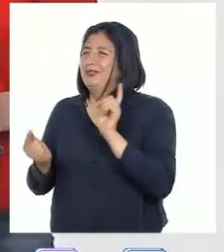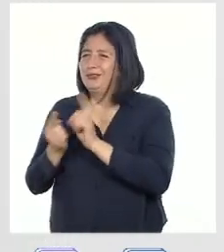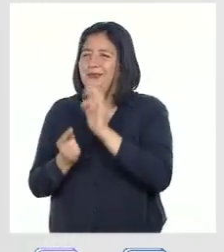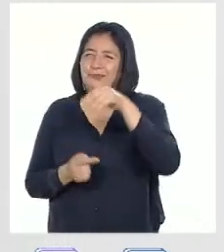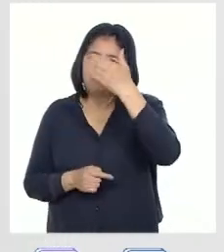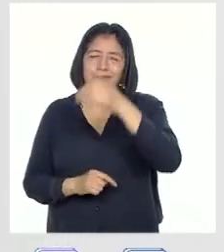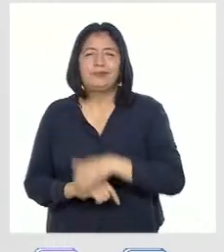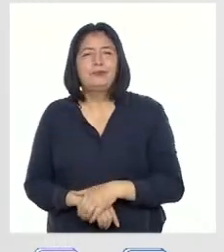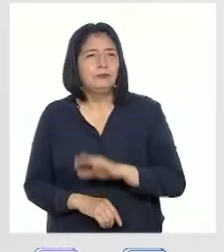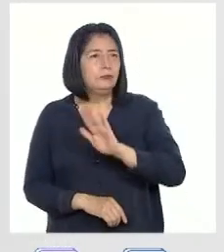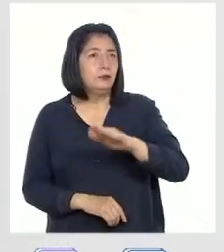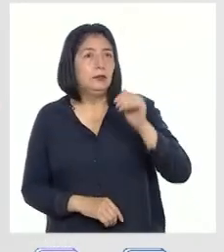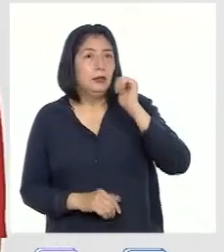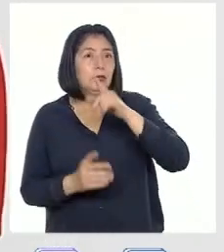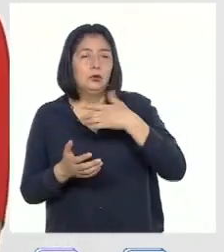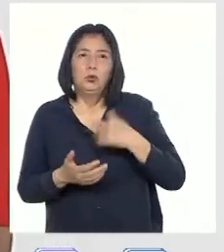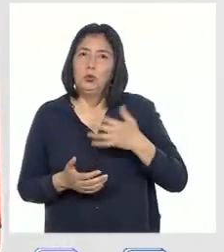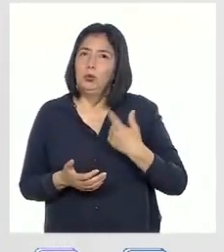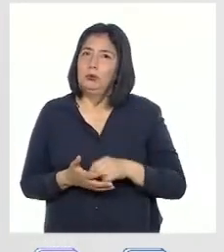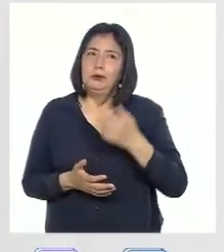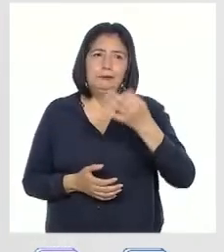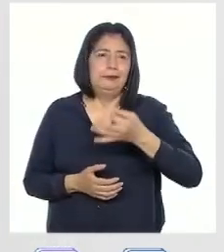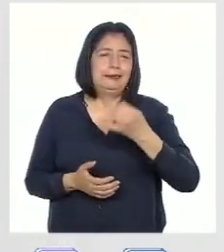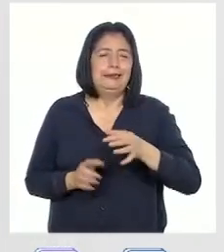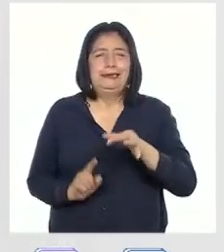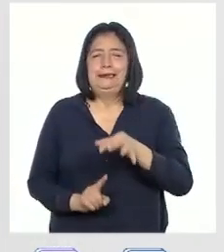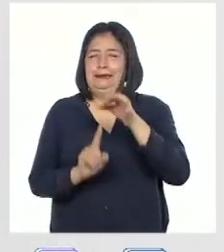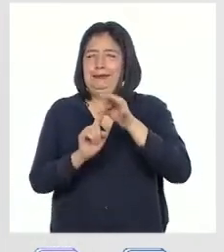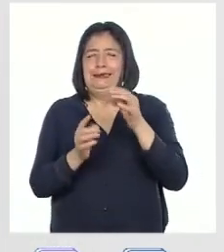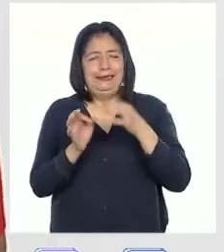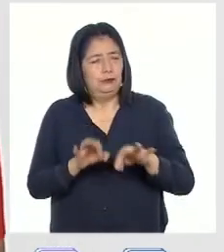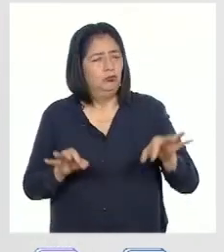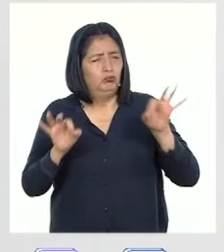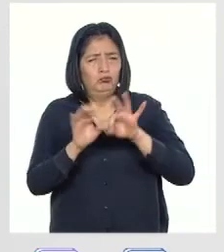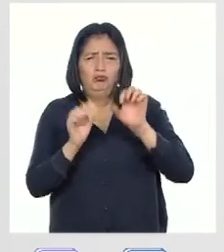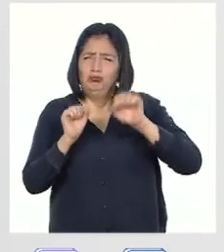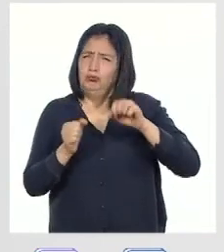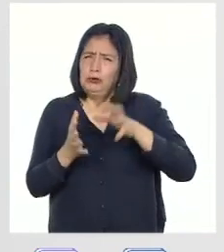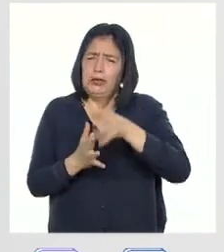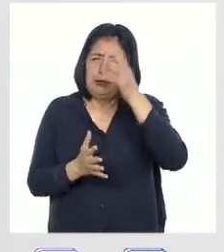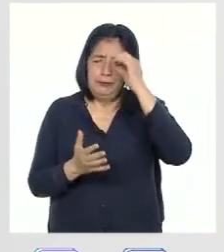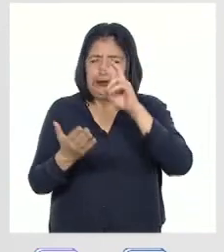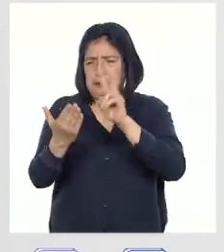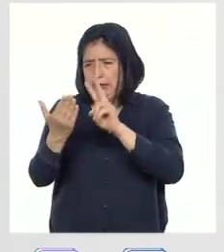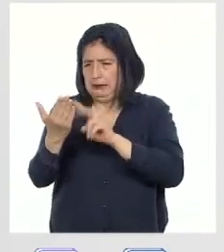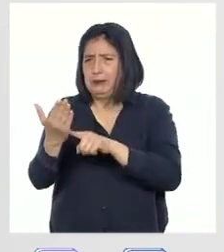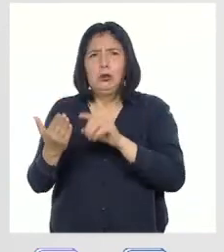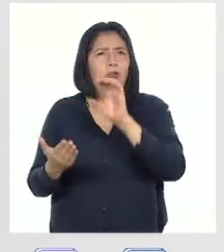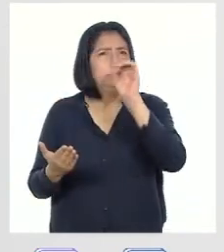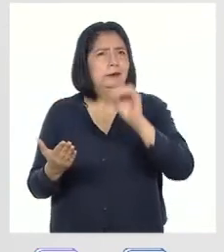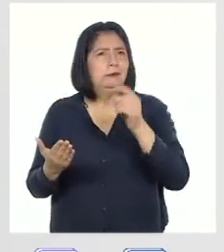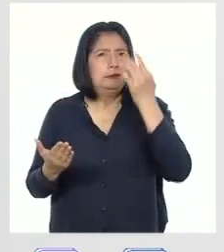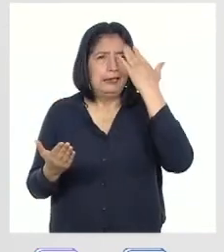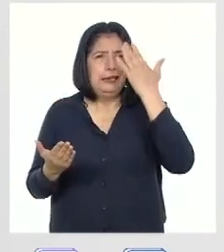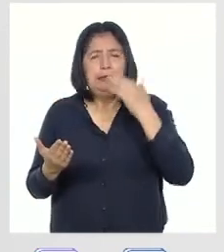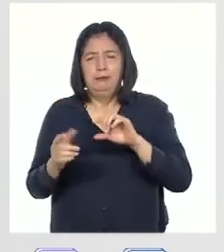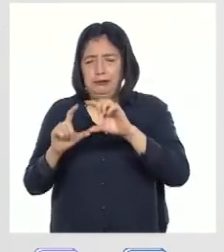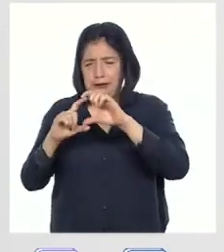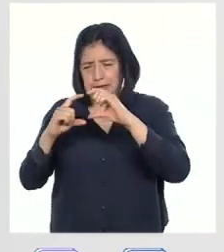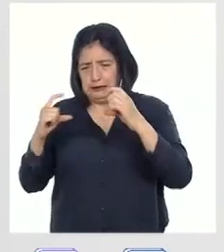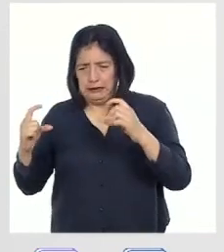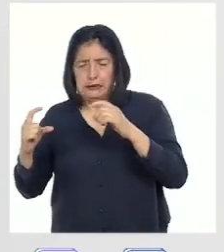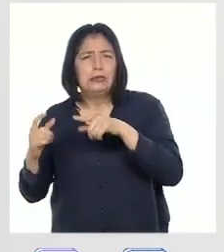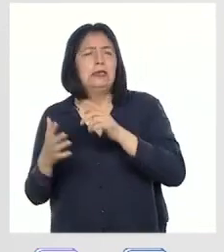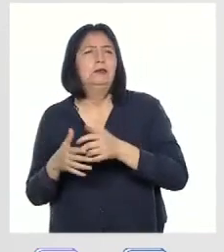pronto. Chicas y chicos, ha sido verdaderamente especial e importante aprender a interpretar los porcentajes para leer etiquetas de los